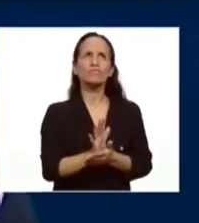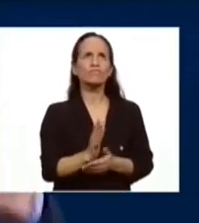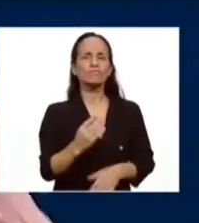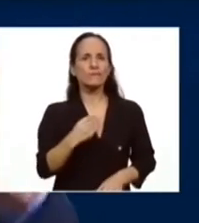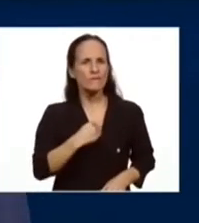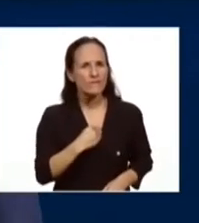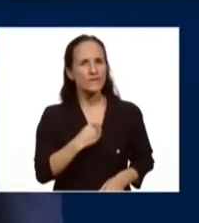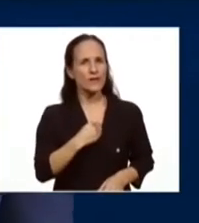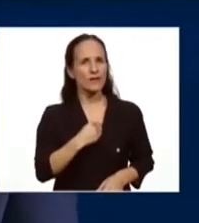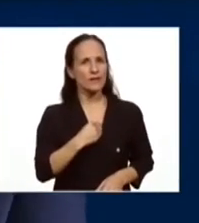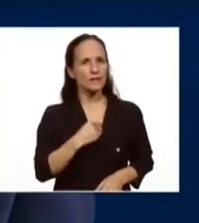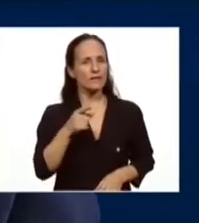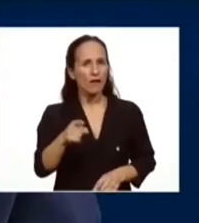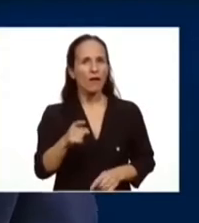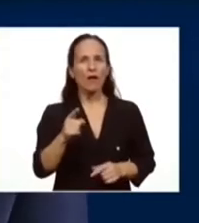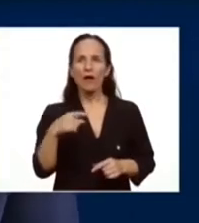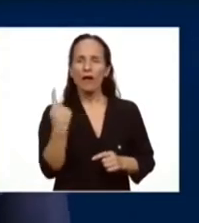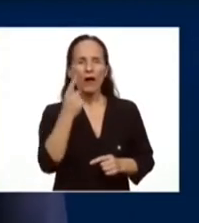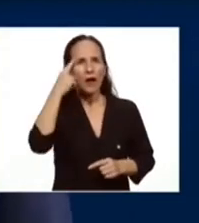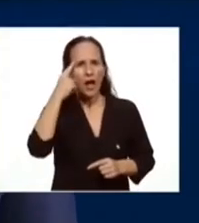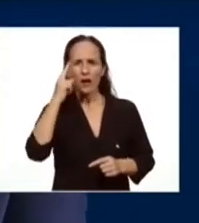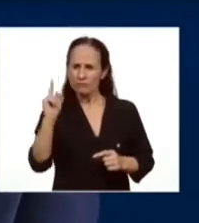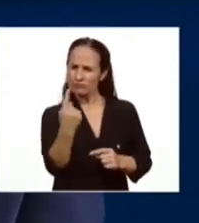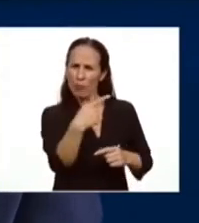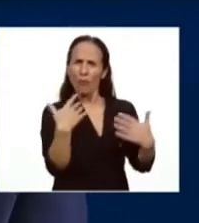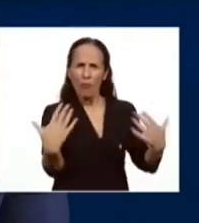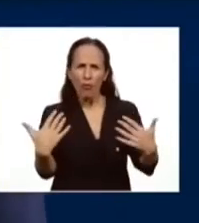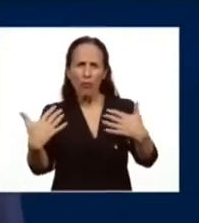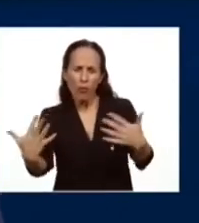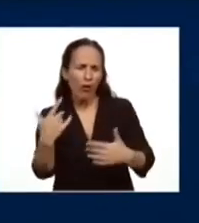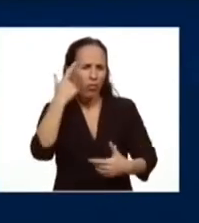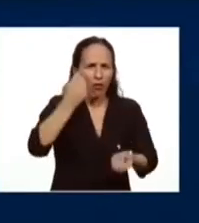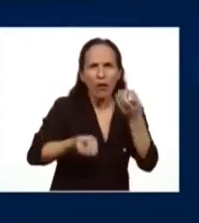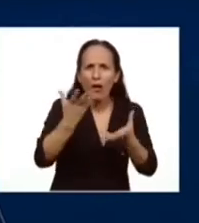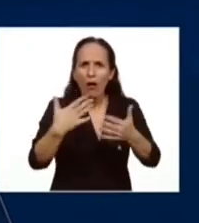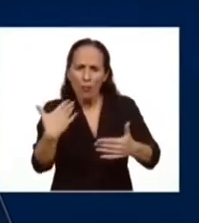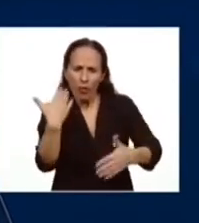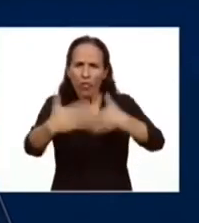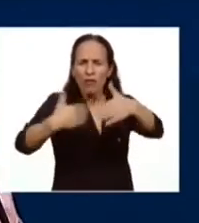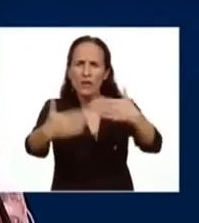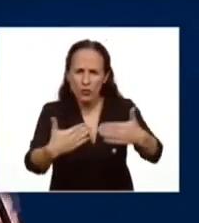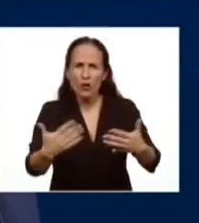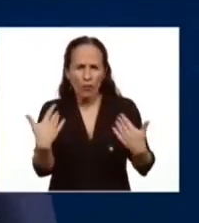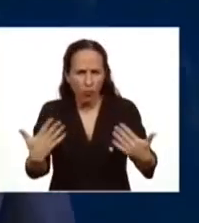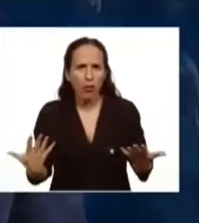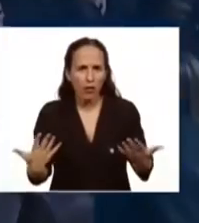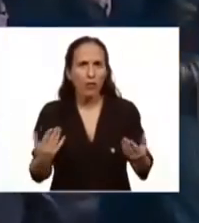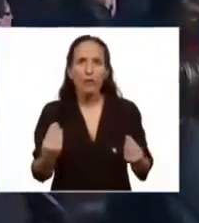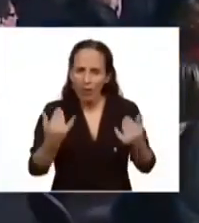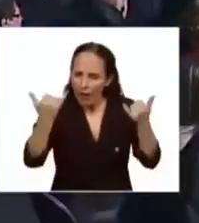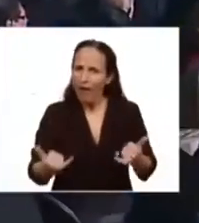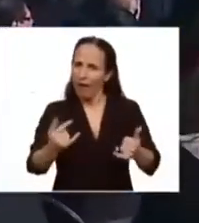creamos en nosotros mismos, en nuestra capacidad de crear, de hacer, de desarrollar, porque la tenemos,